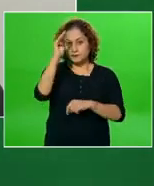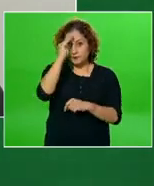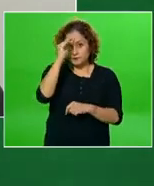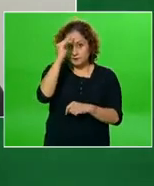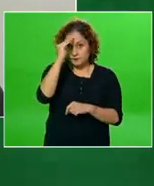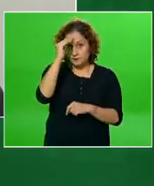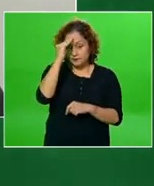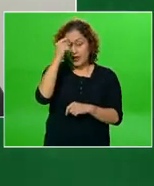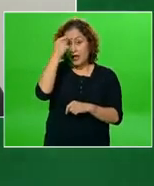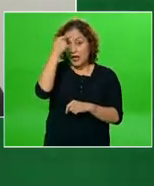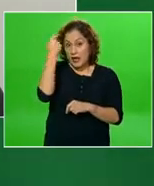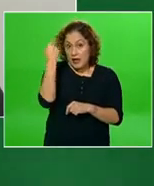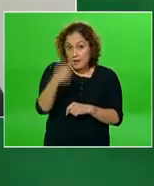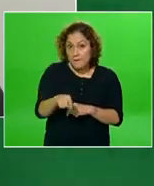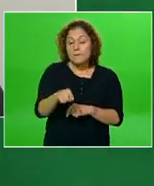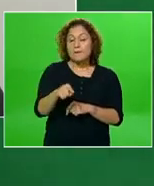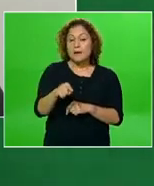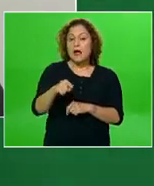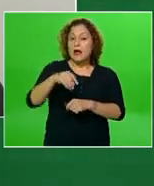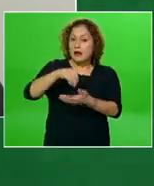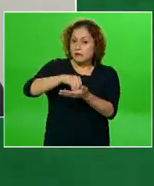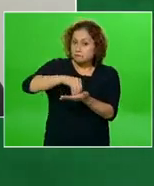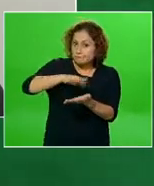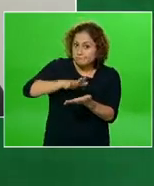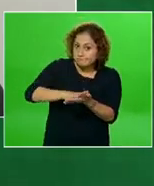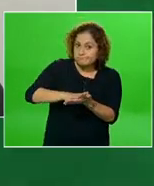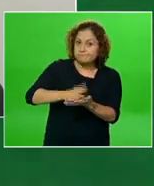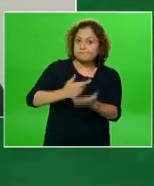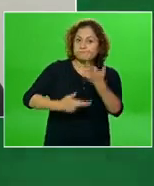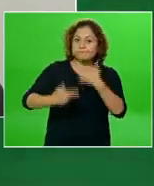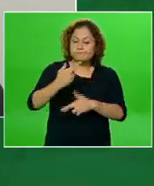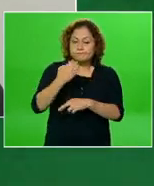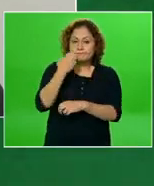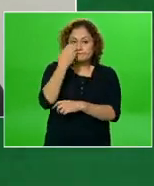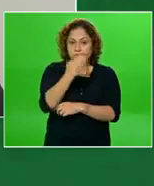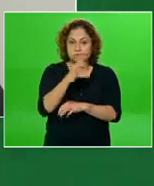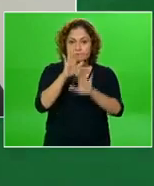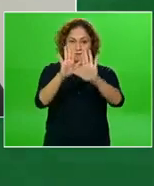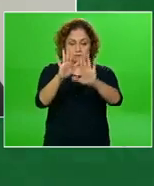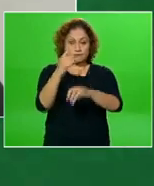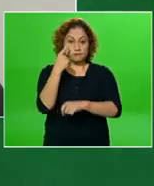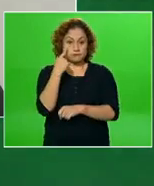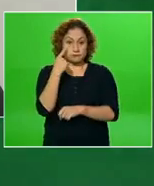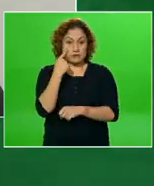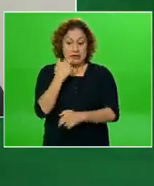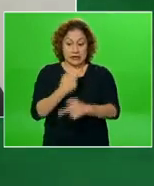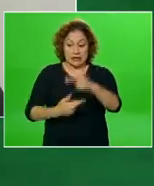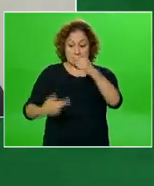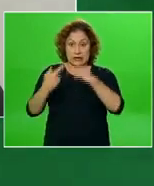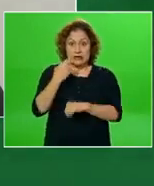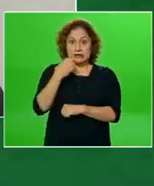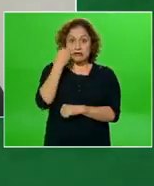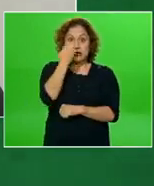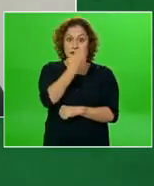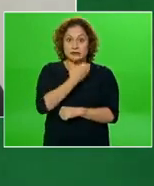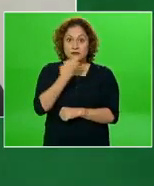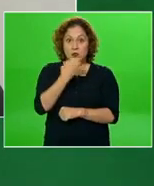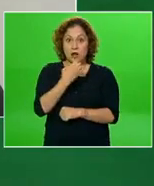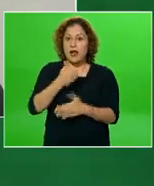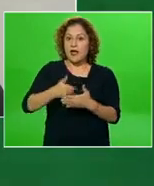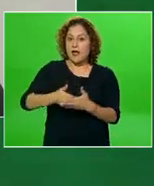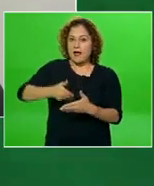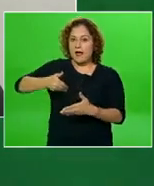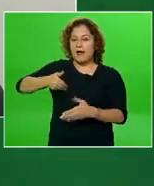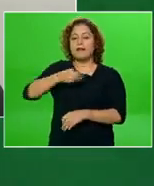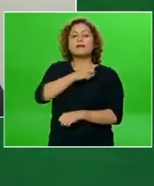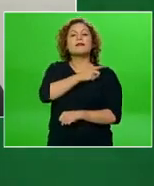momento regresar a clases presenciales es decir nadie va a regresar a clases presenciales si no se cumplen y no